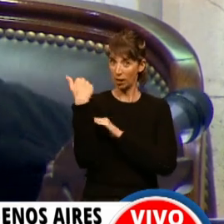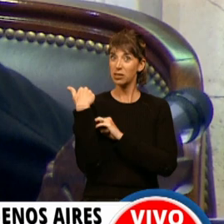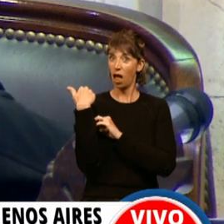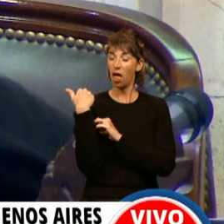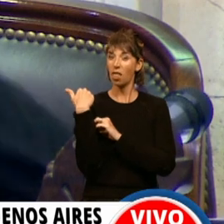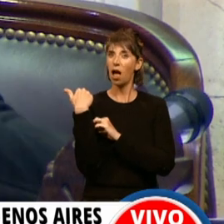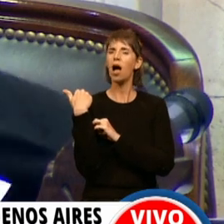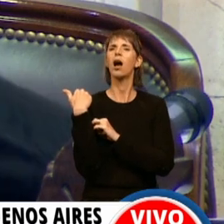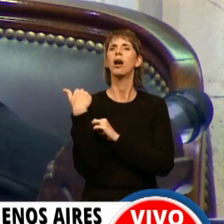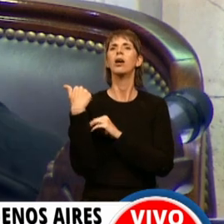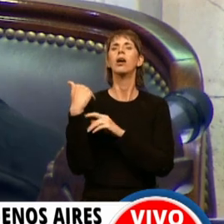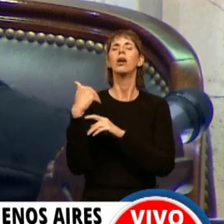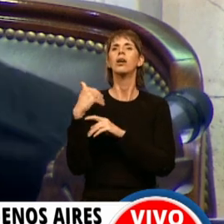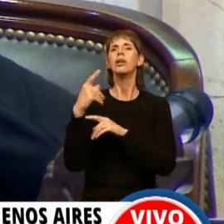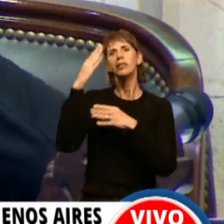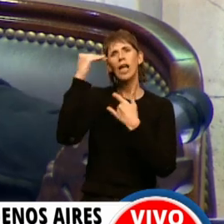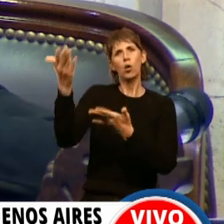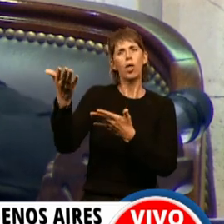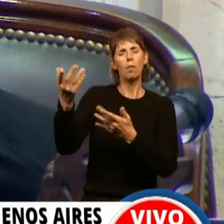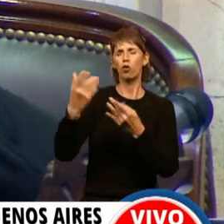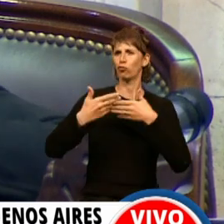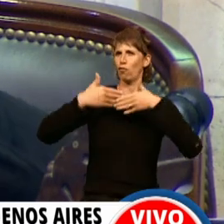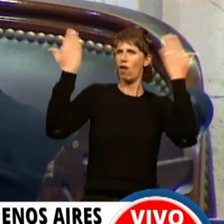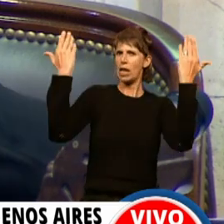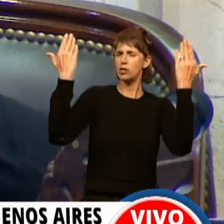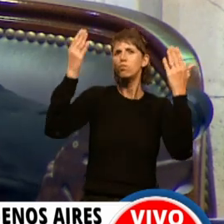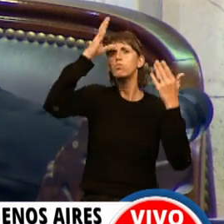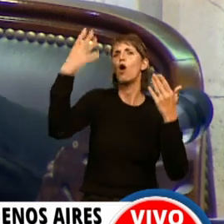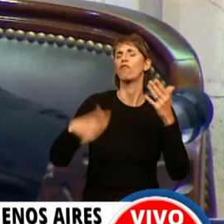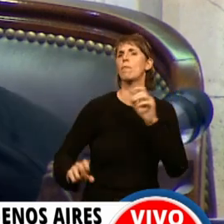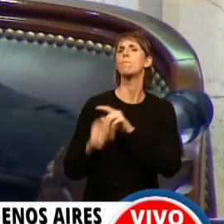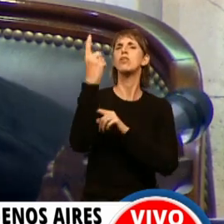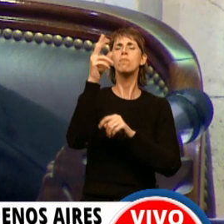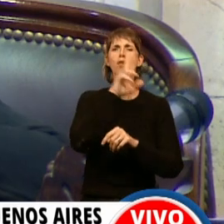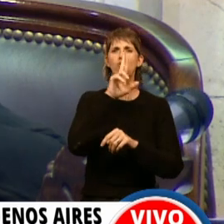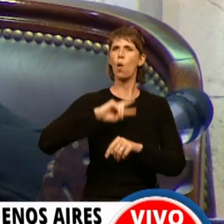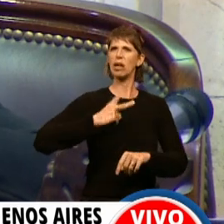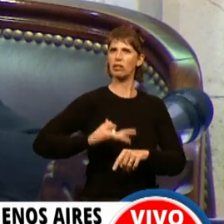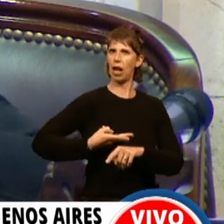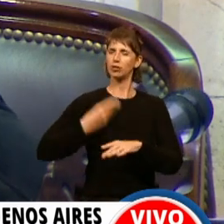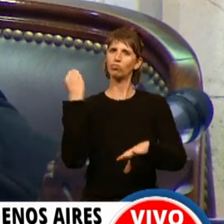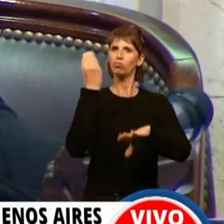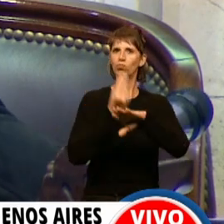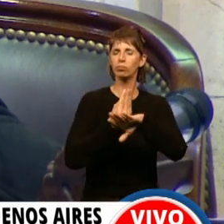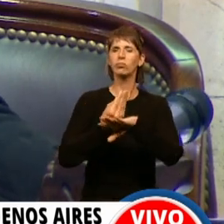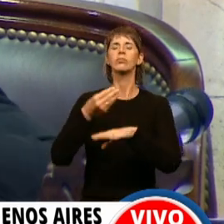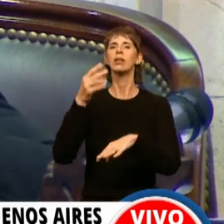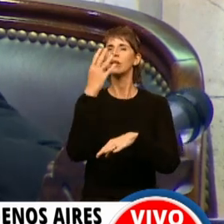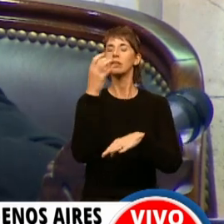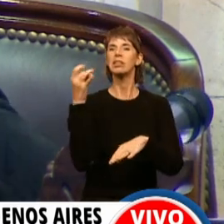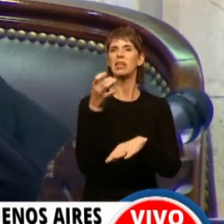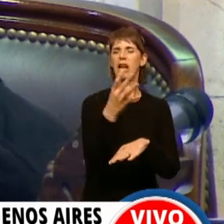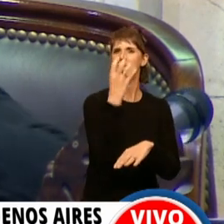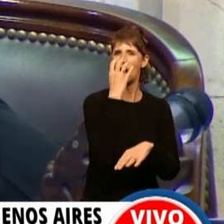saludamos muy contentas y felices la primera trabajadora atrás que está en nuestra línea sarmiento la compañera mía